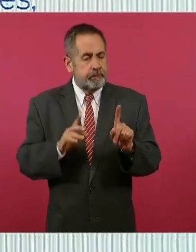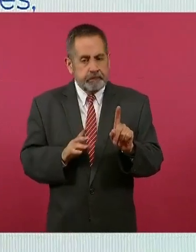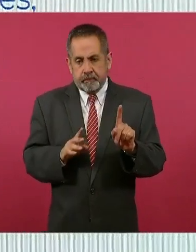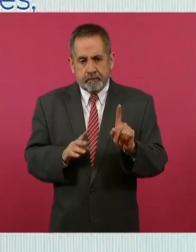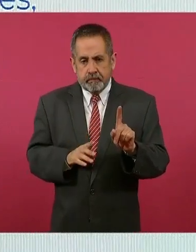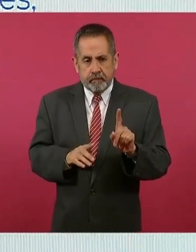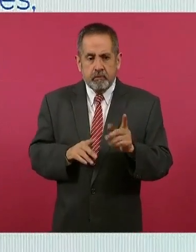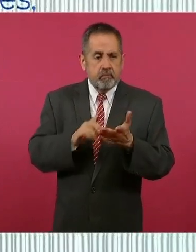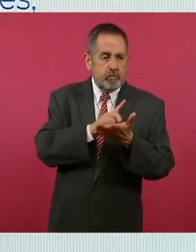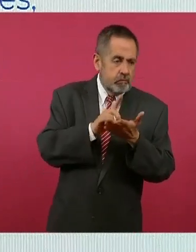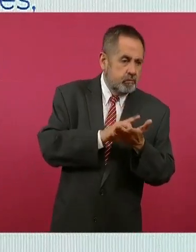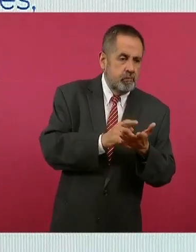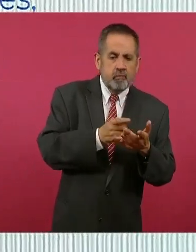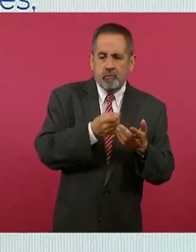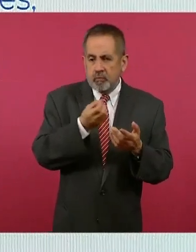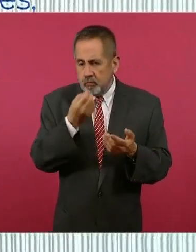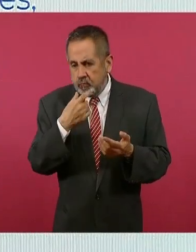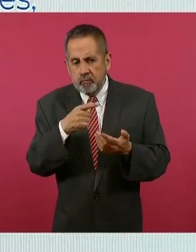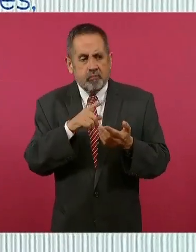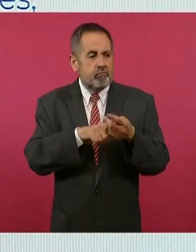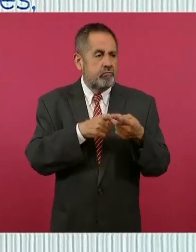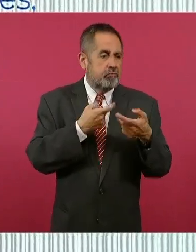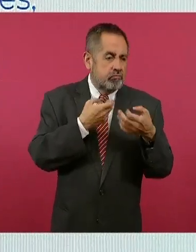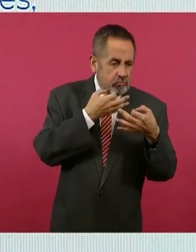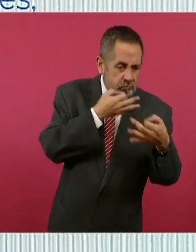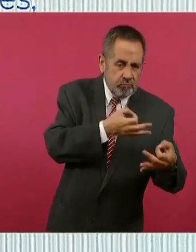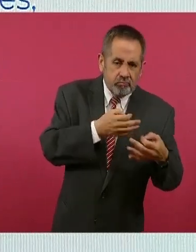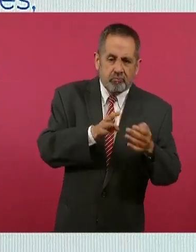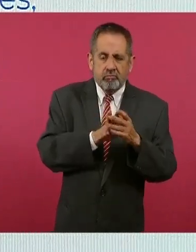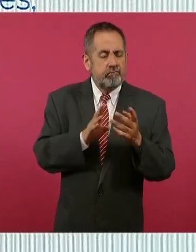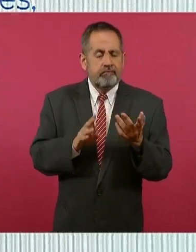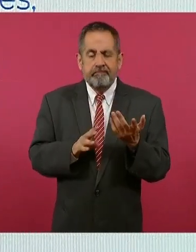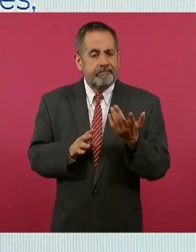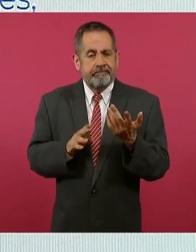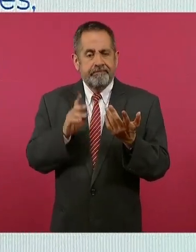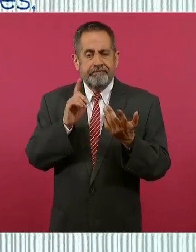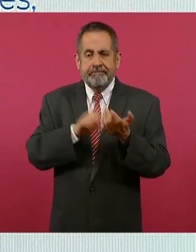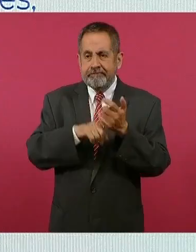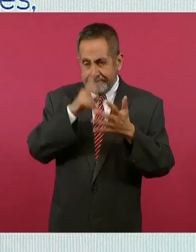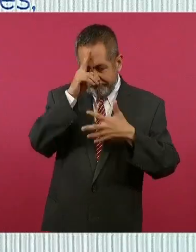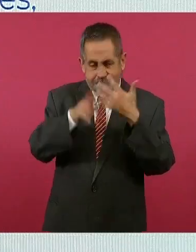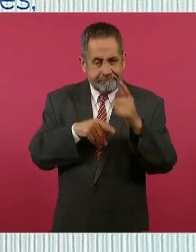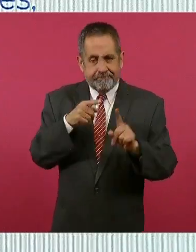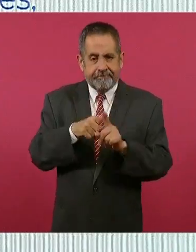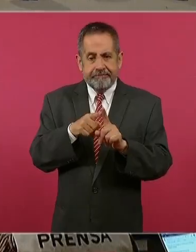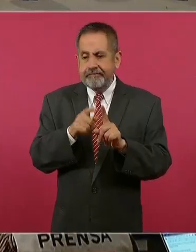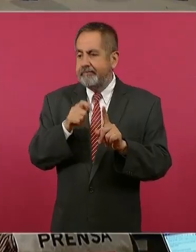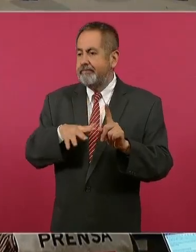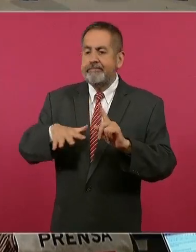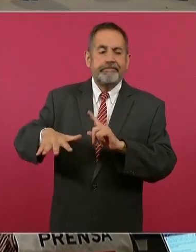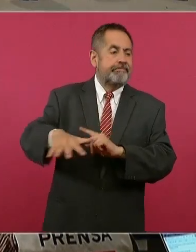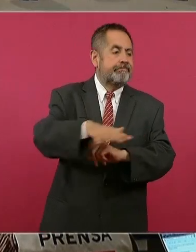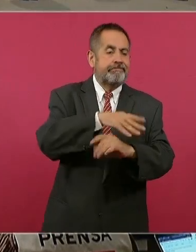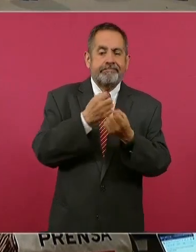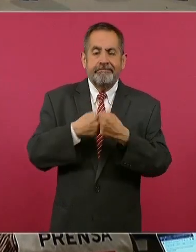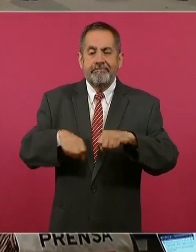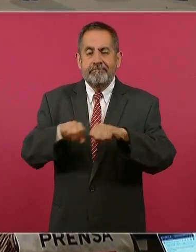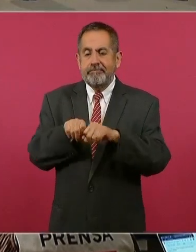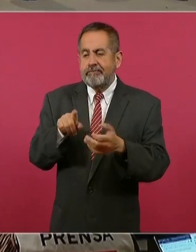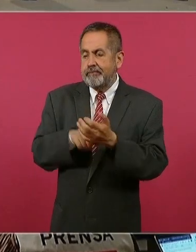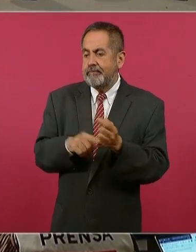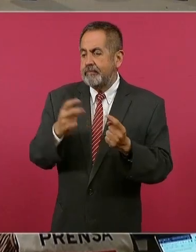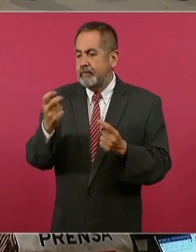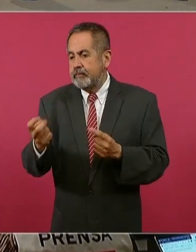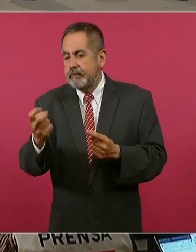sea del consumo, abuso o adicción a sustancias, o sea de la violencia. Es un fenómeno social, un